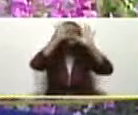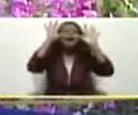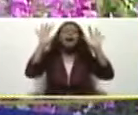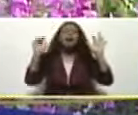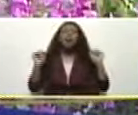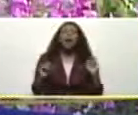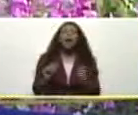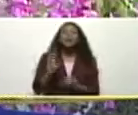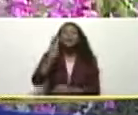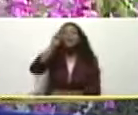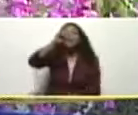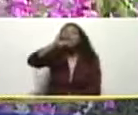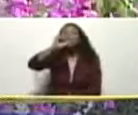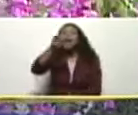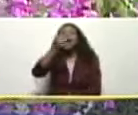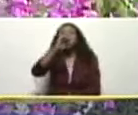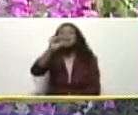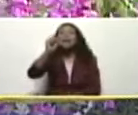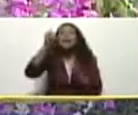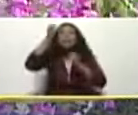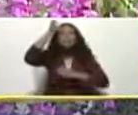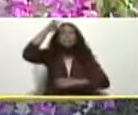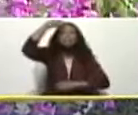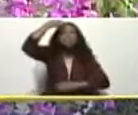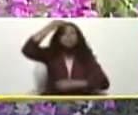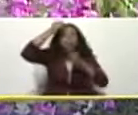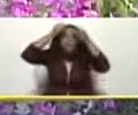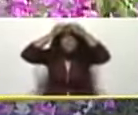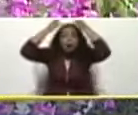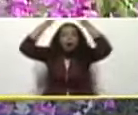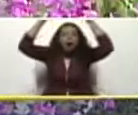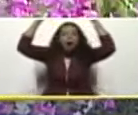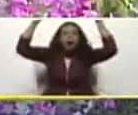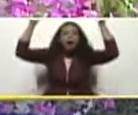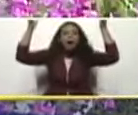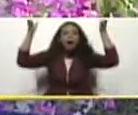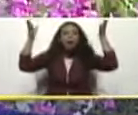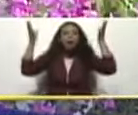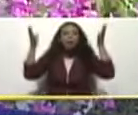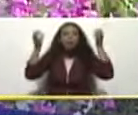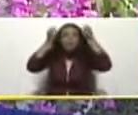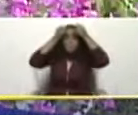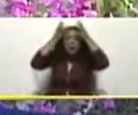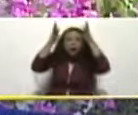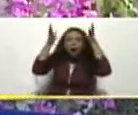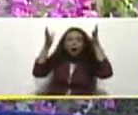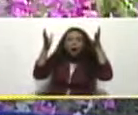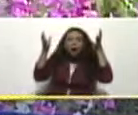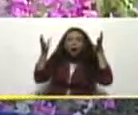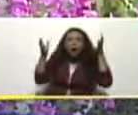La magia del conocimiento, la magia del saber. El ser humano